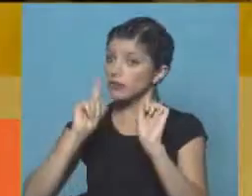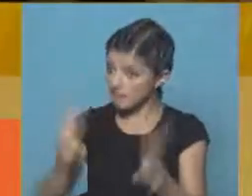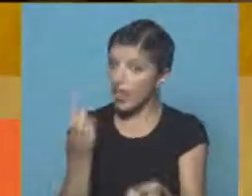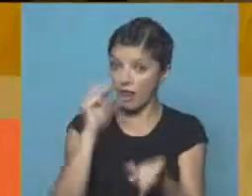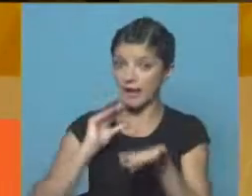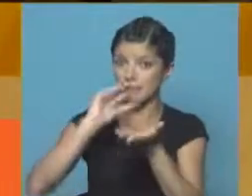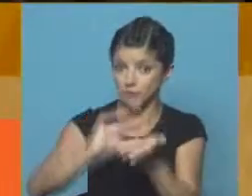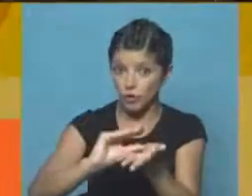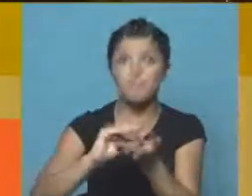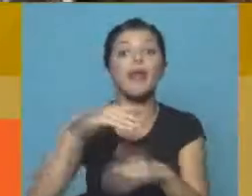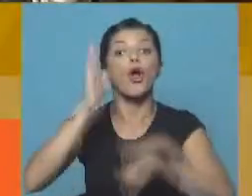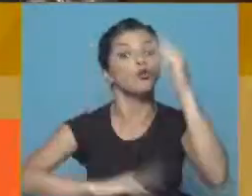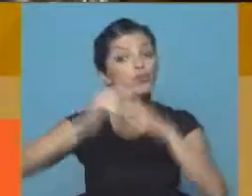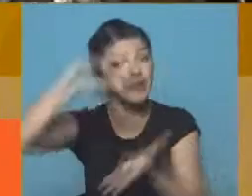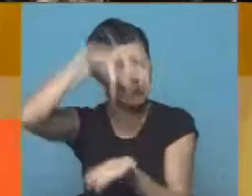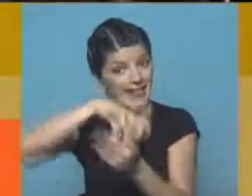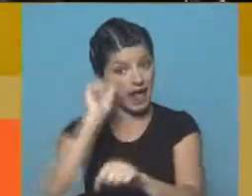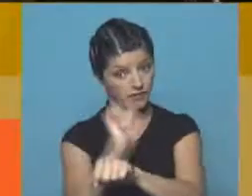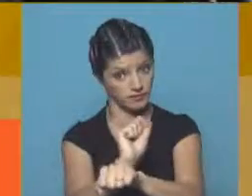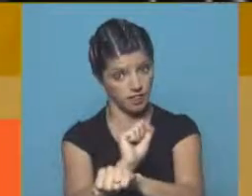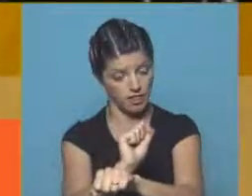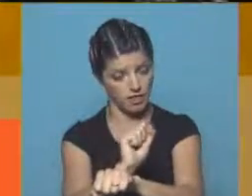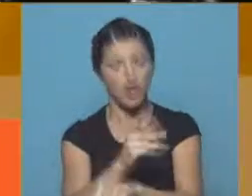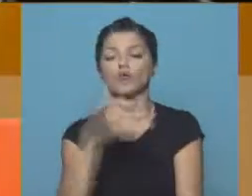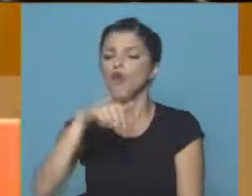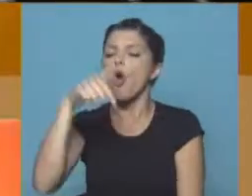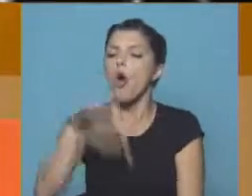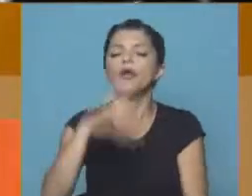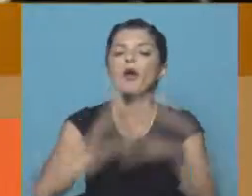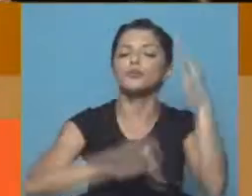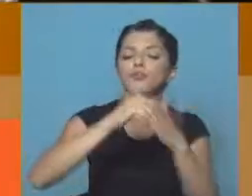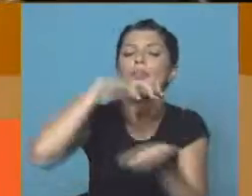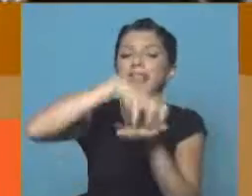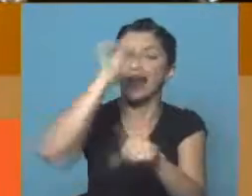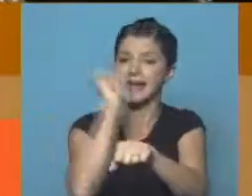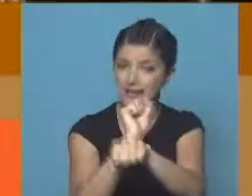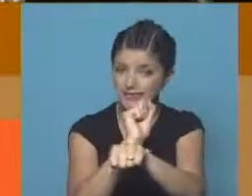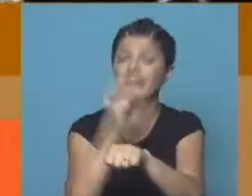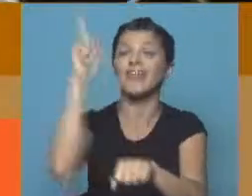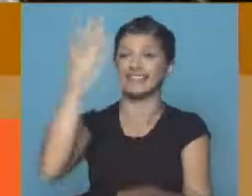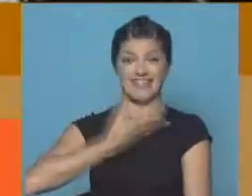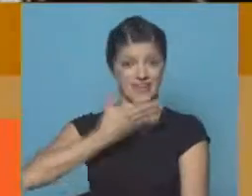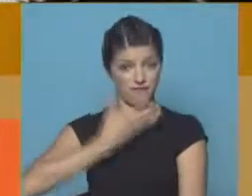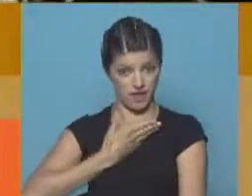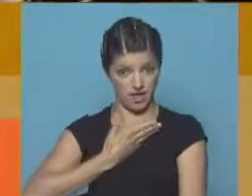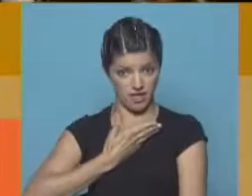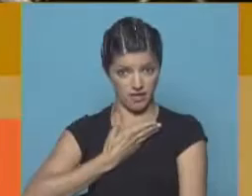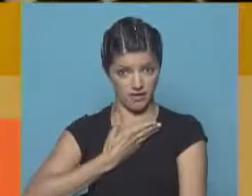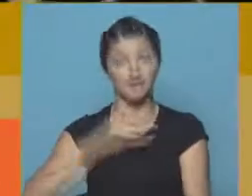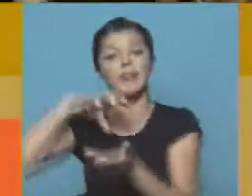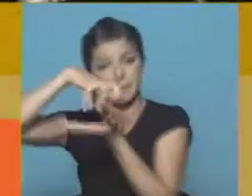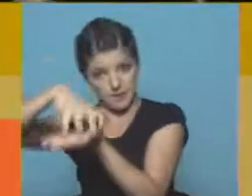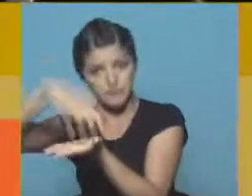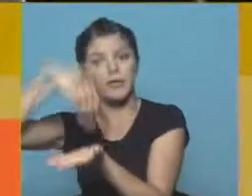la construcción de cárceles. En este sentido, nosotros estamos hoy avanzando en la construcción de la cárcel de Coronda, en Santa Fe, de la cárcel de Mercedes,